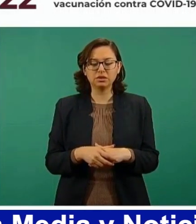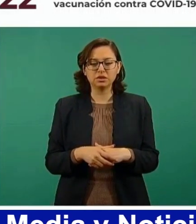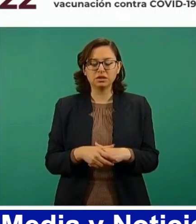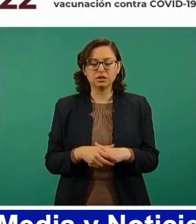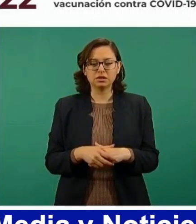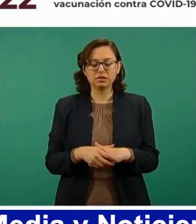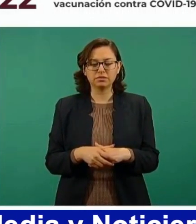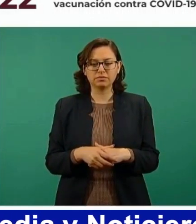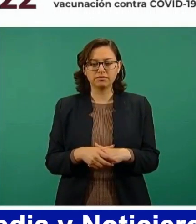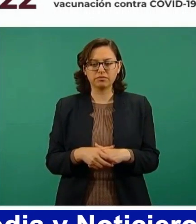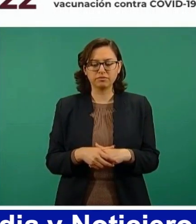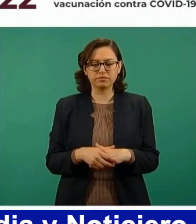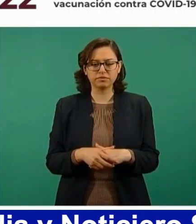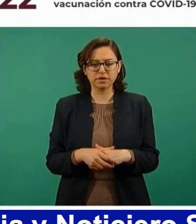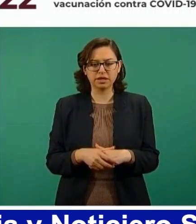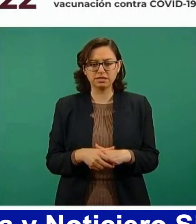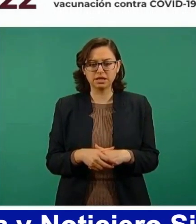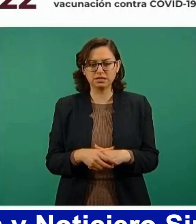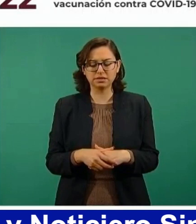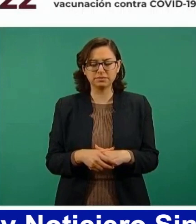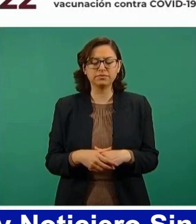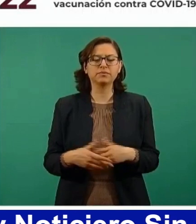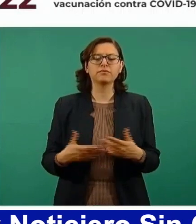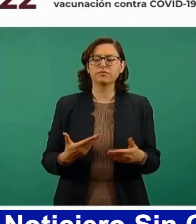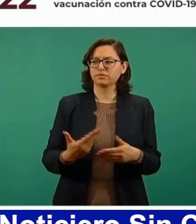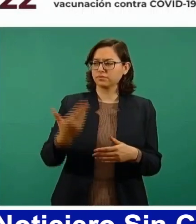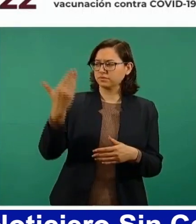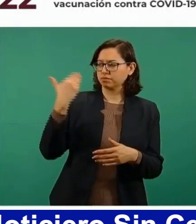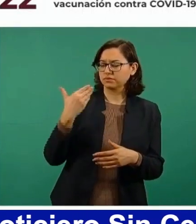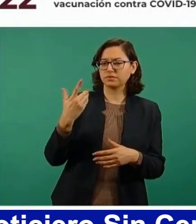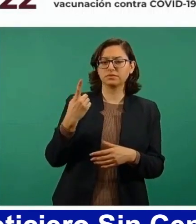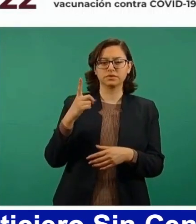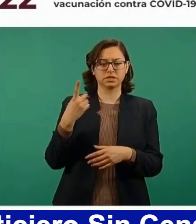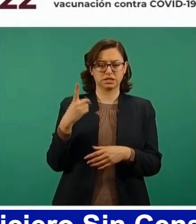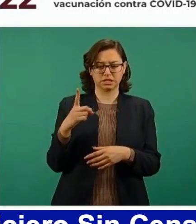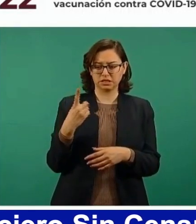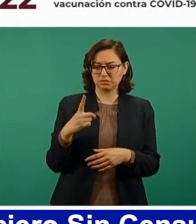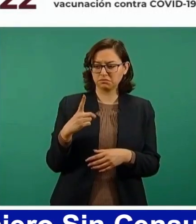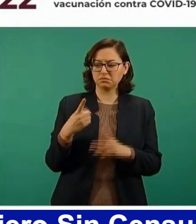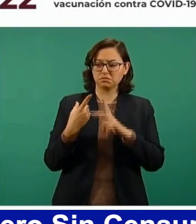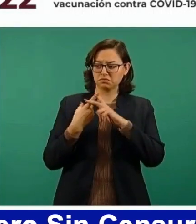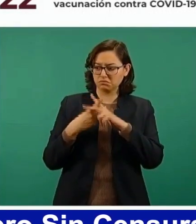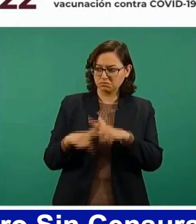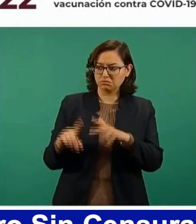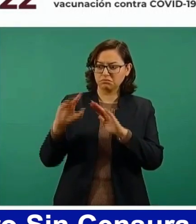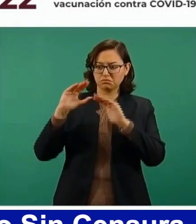desde fines del año pasado, y que se acentuó en este